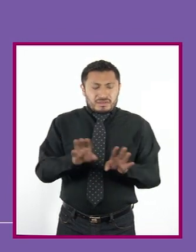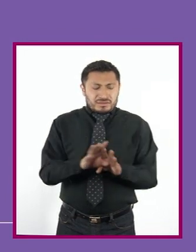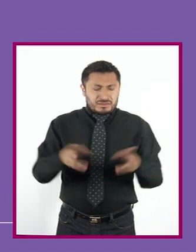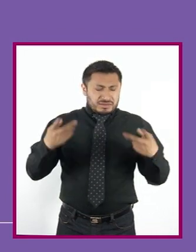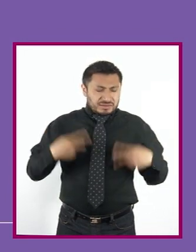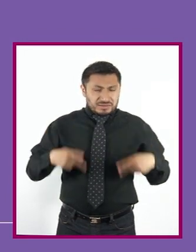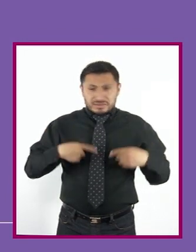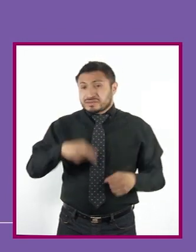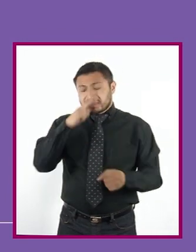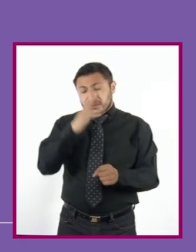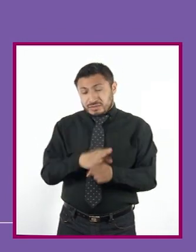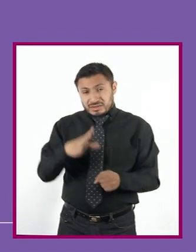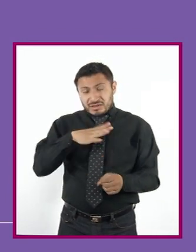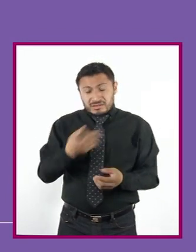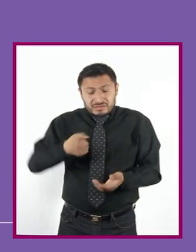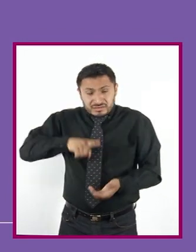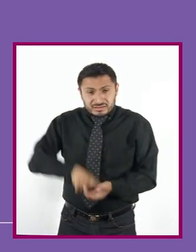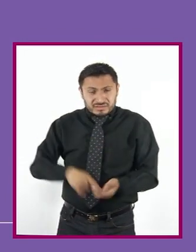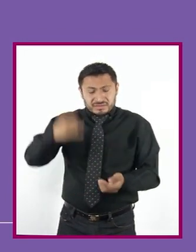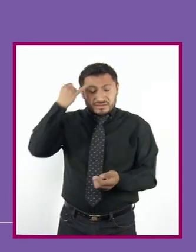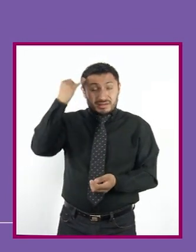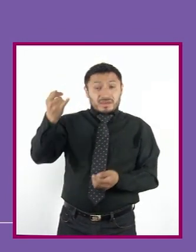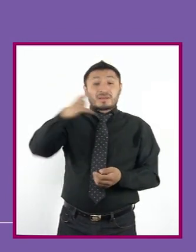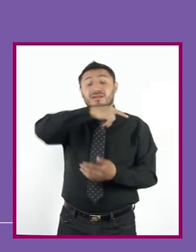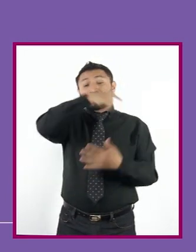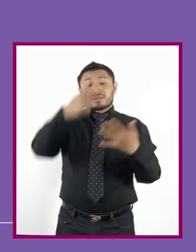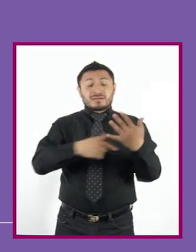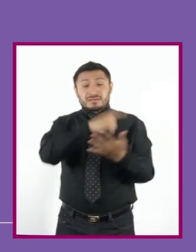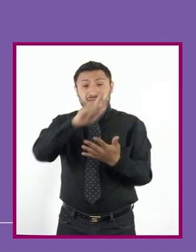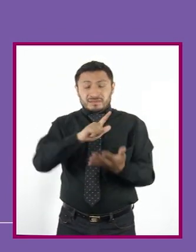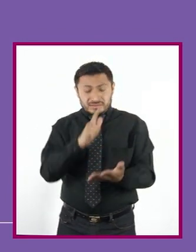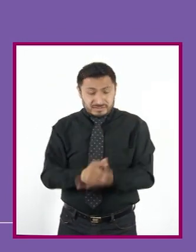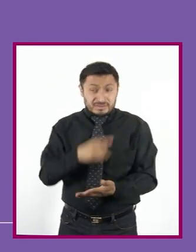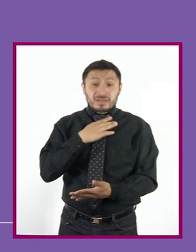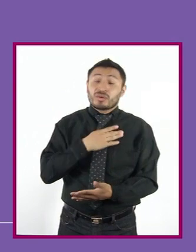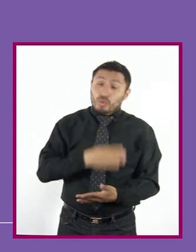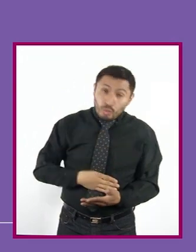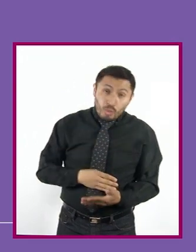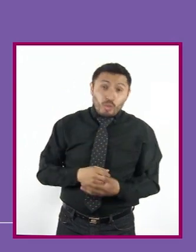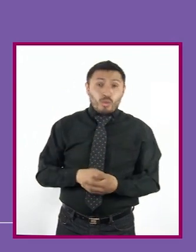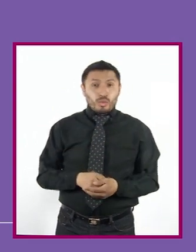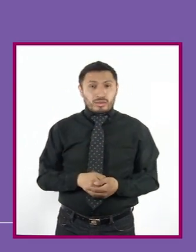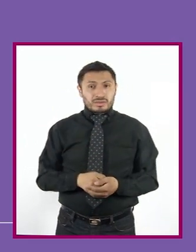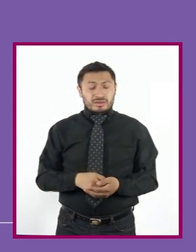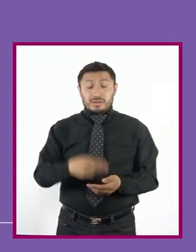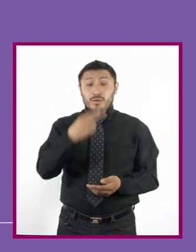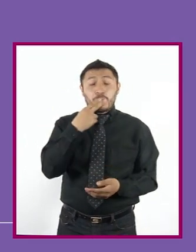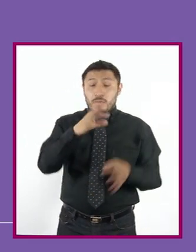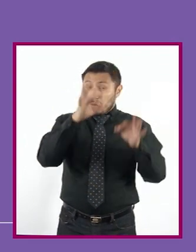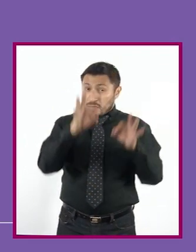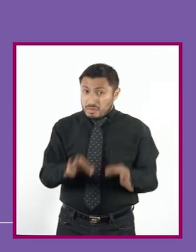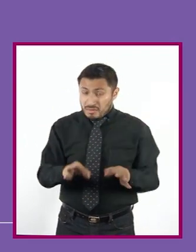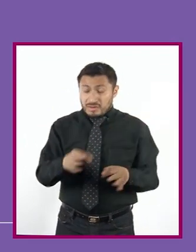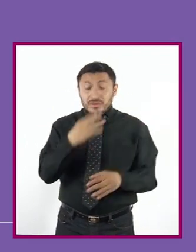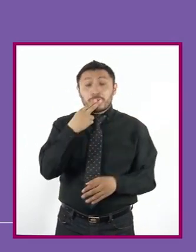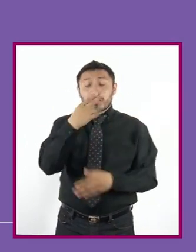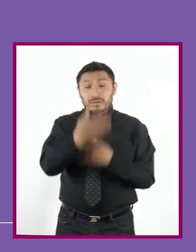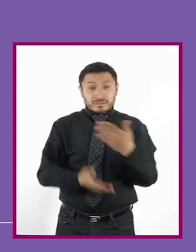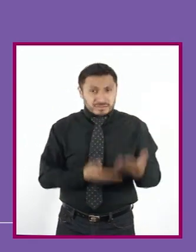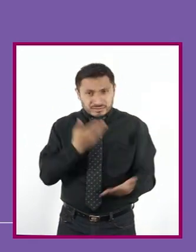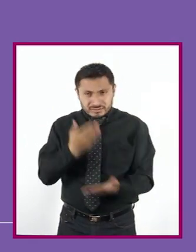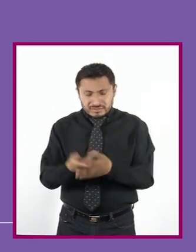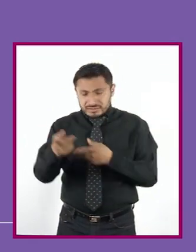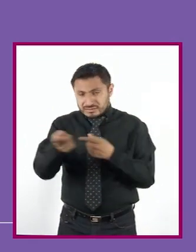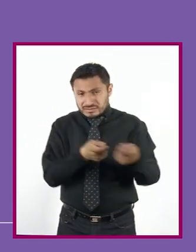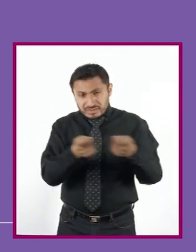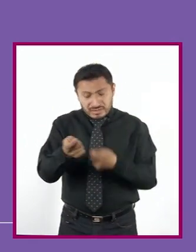aquí, que proviene de la convicción de que esas leyes son justas, son útiles, sirven para regular los